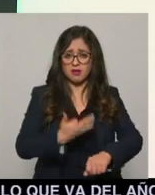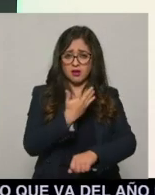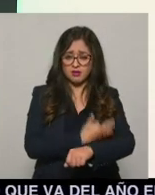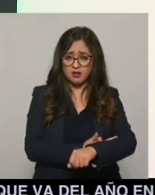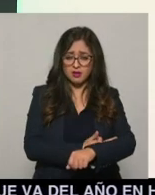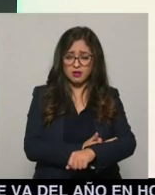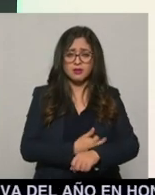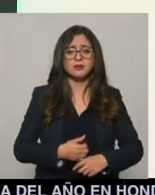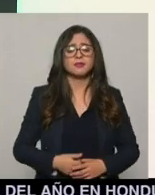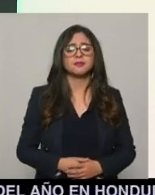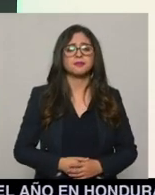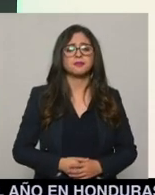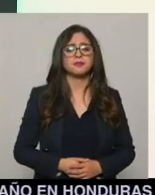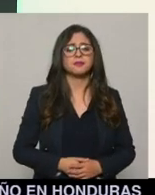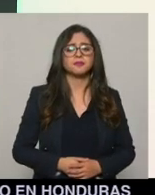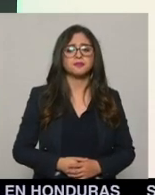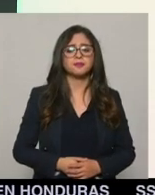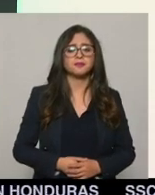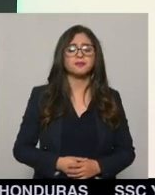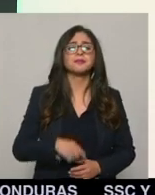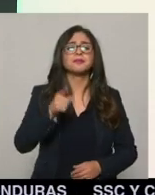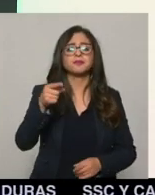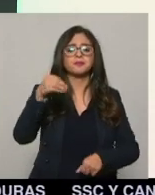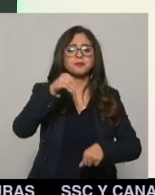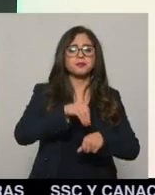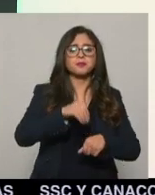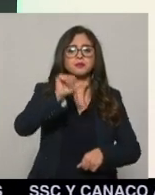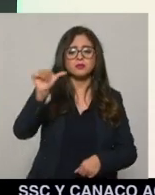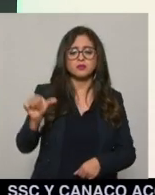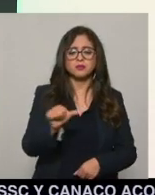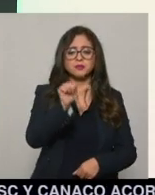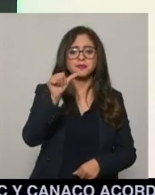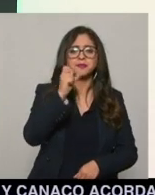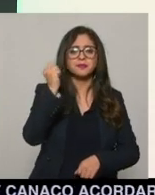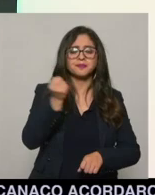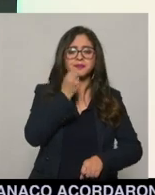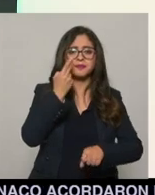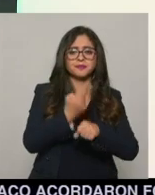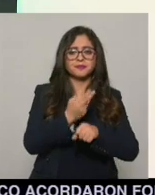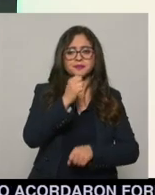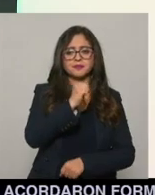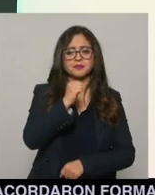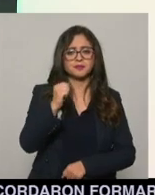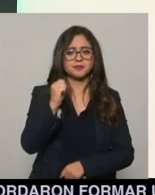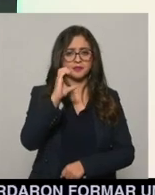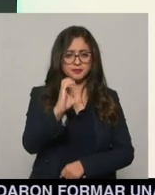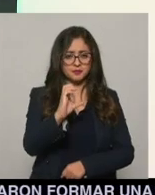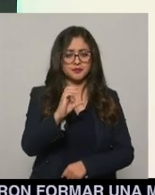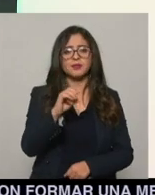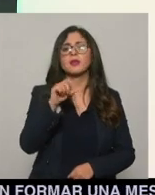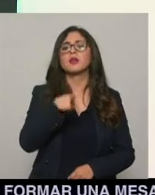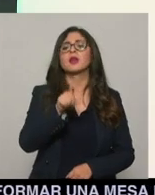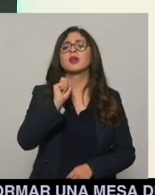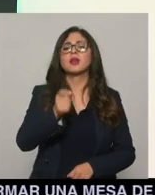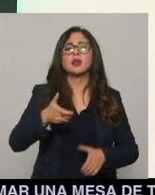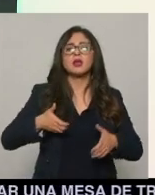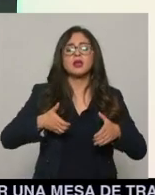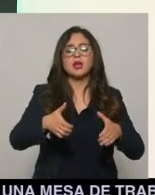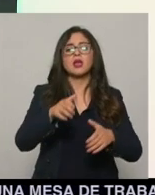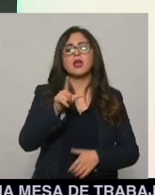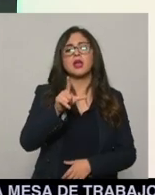están pues evidentemente arrobando a la Secretaría de Seguridad Ciudadana, Liverpool, la calle de